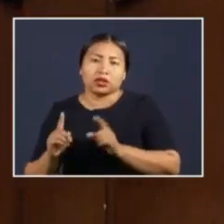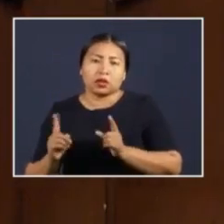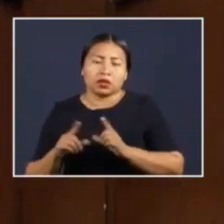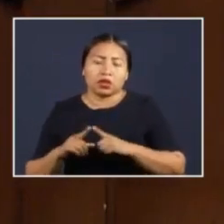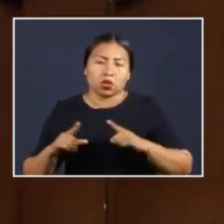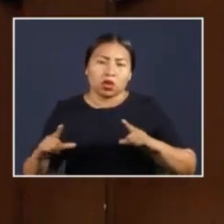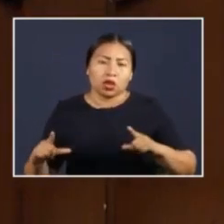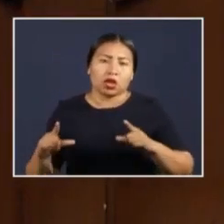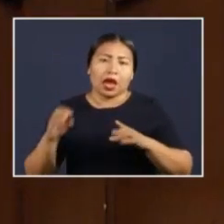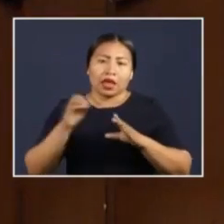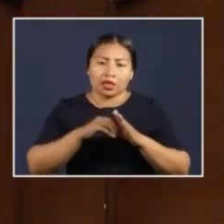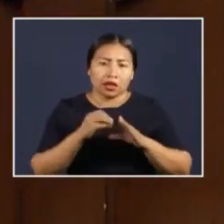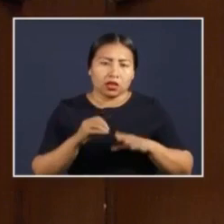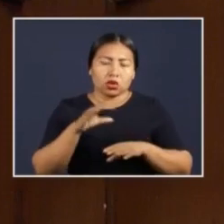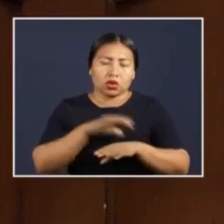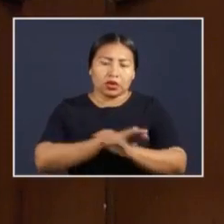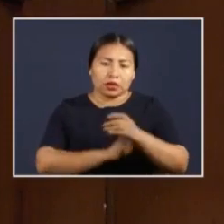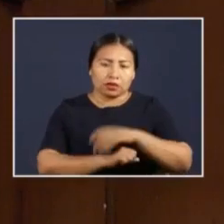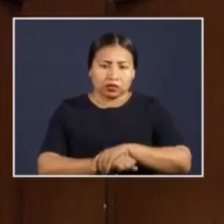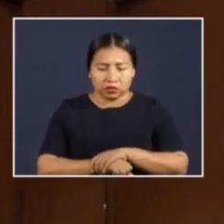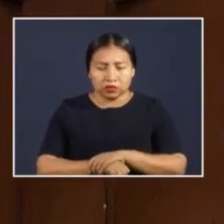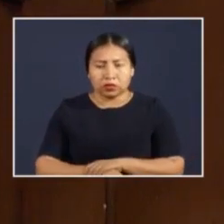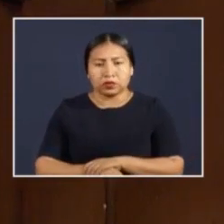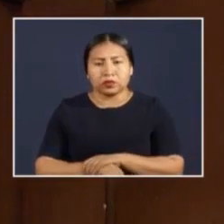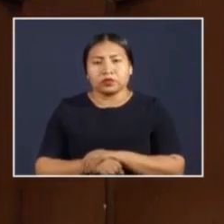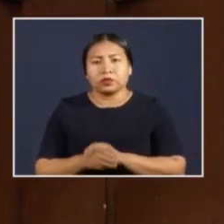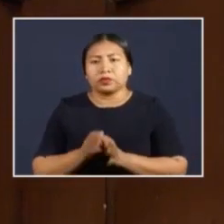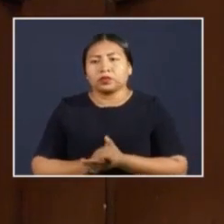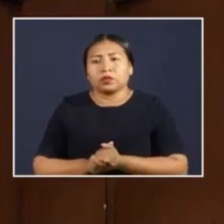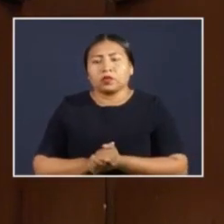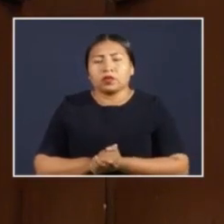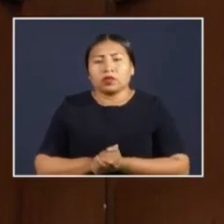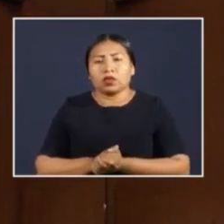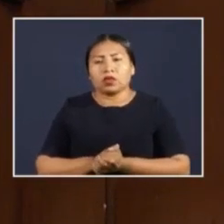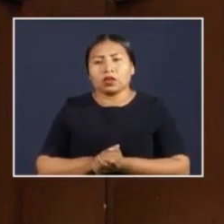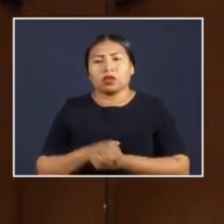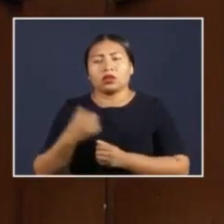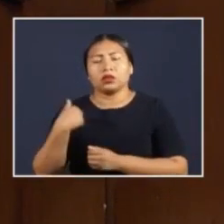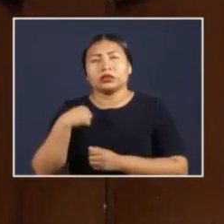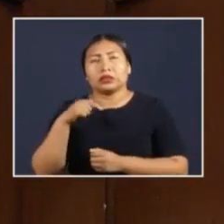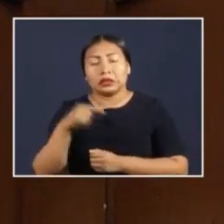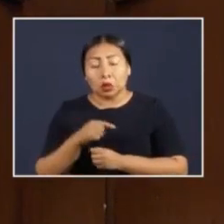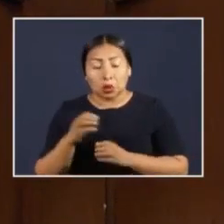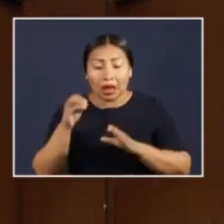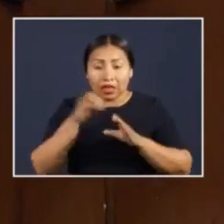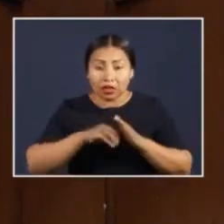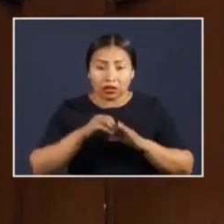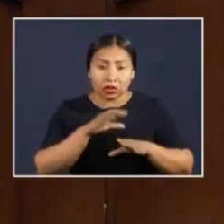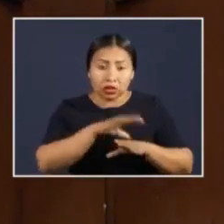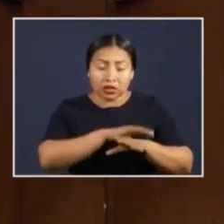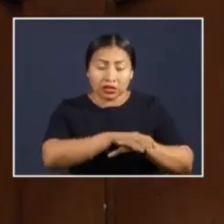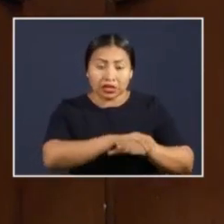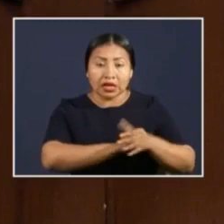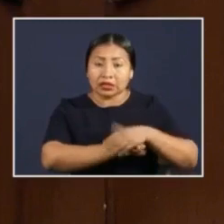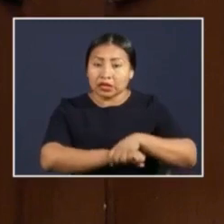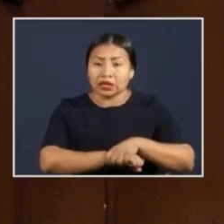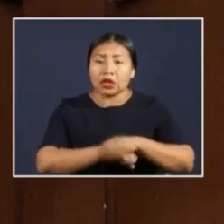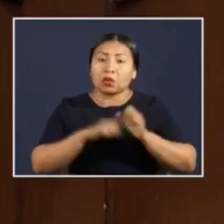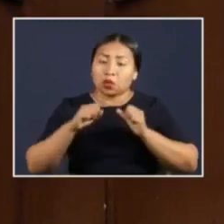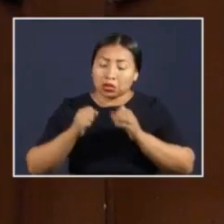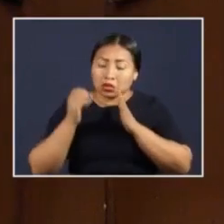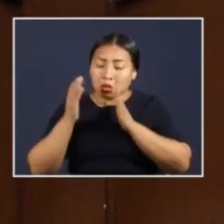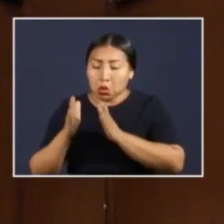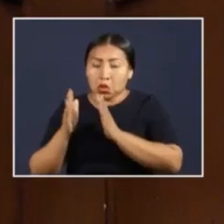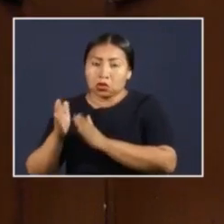segundo que vamos a lograr es la posibilidad de que dentro de las cárceles teniendo control por parte de un